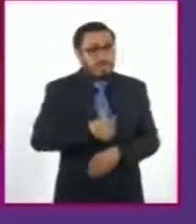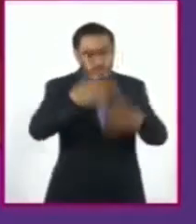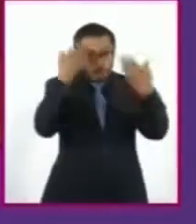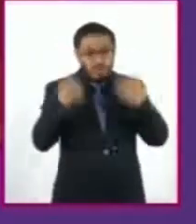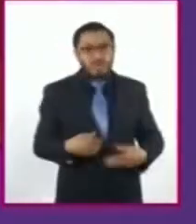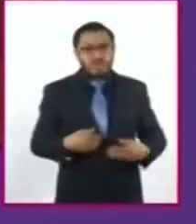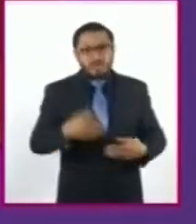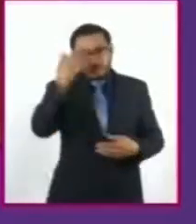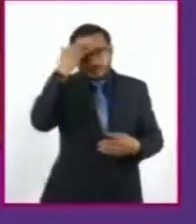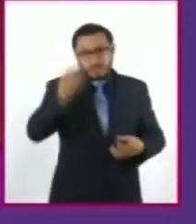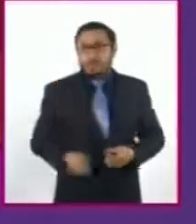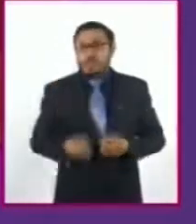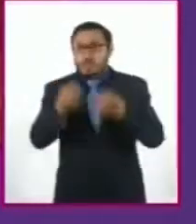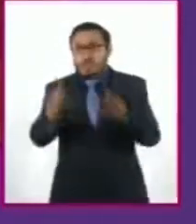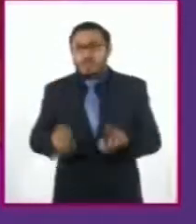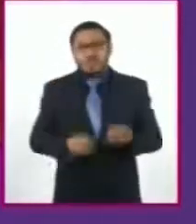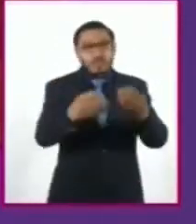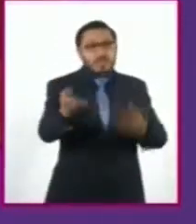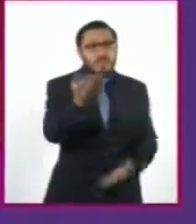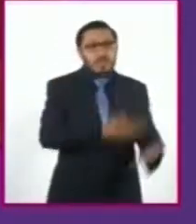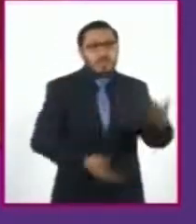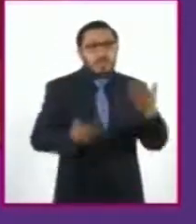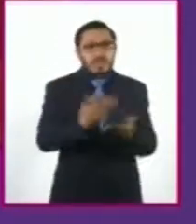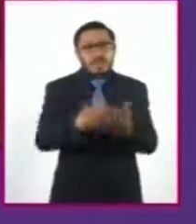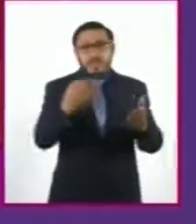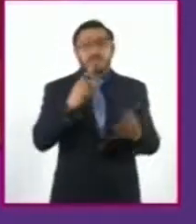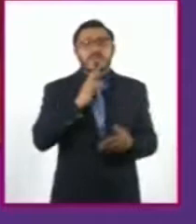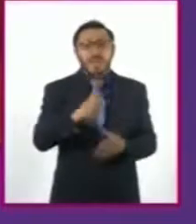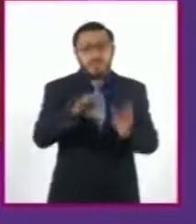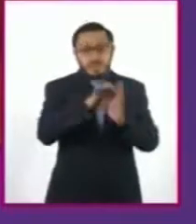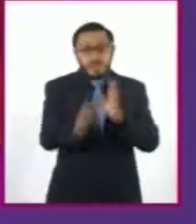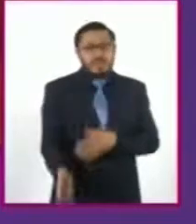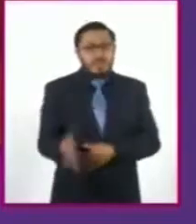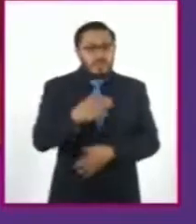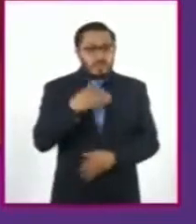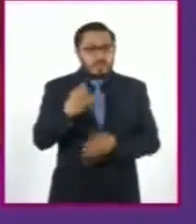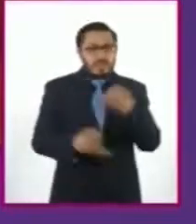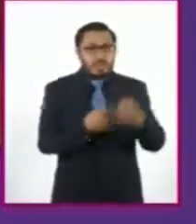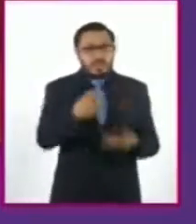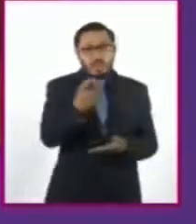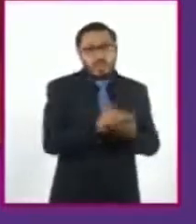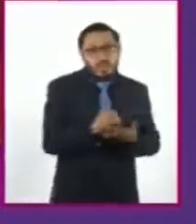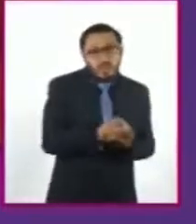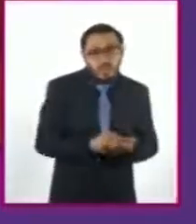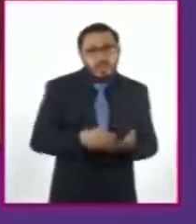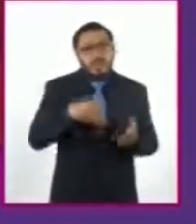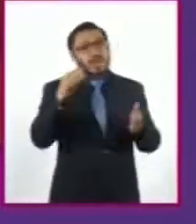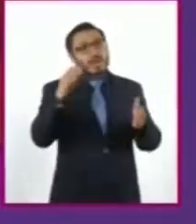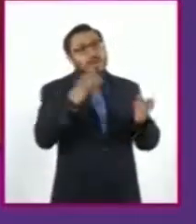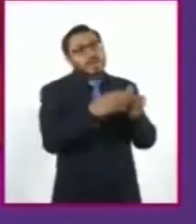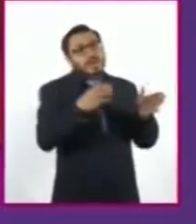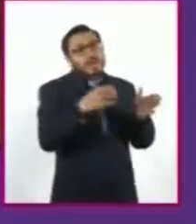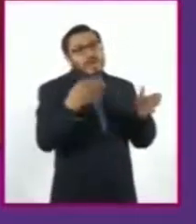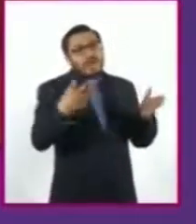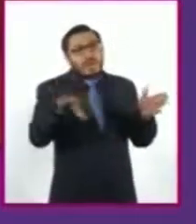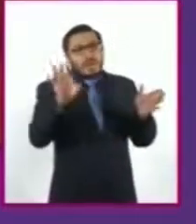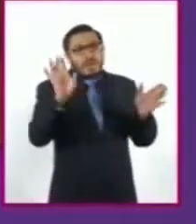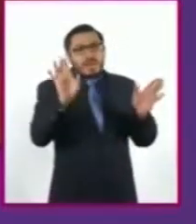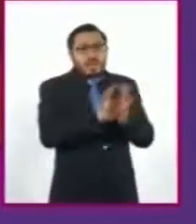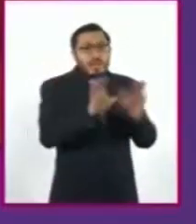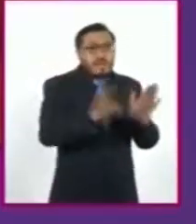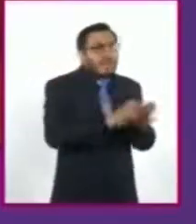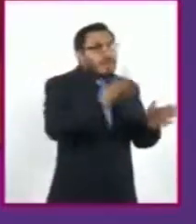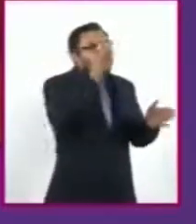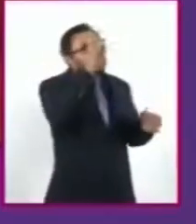mejor convivencia. Me pondré de ejemplo. Mis actividades recreativas son el dibujar, el adornar mi cuarto, el escuchar música, el salir con